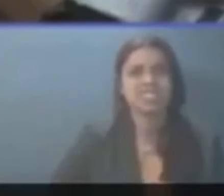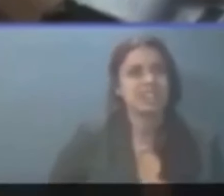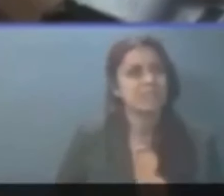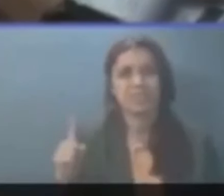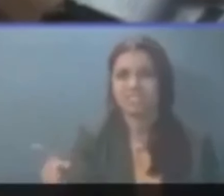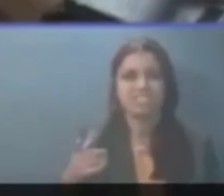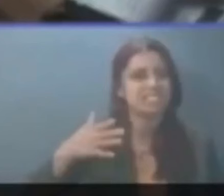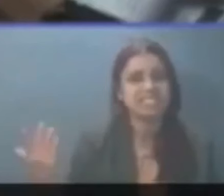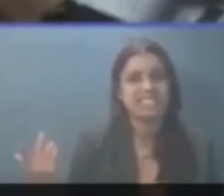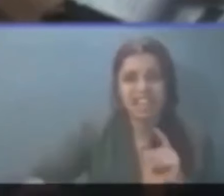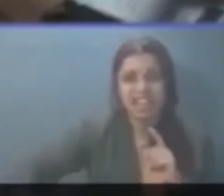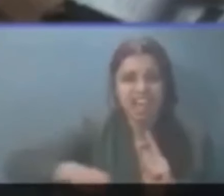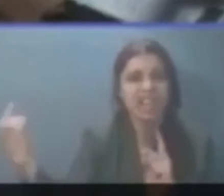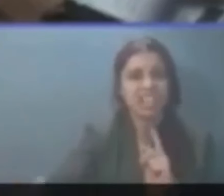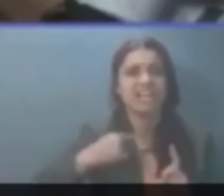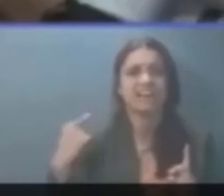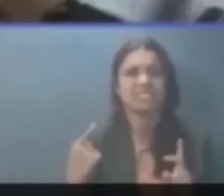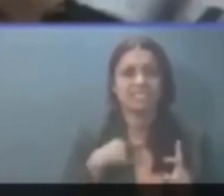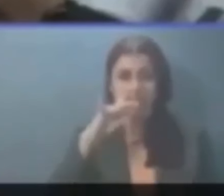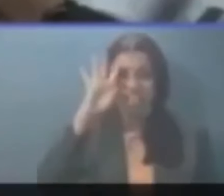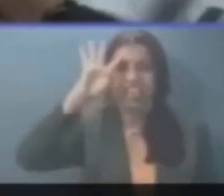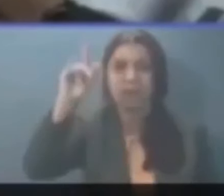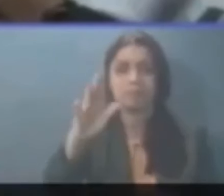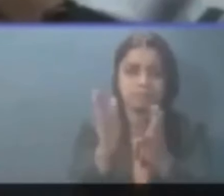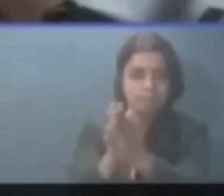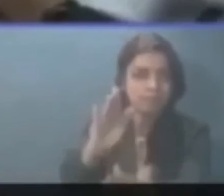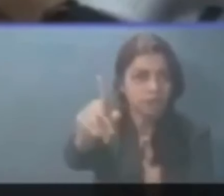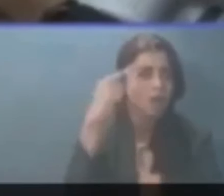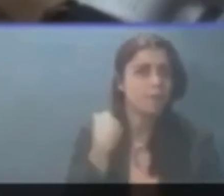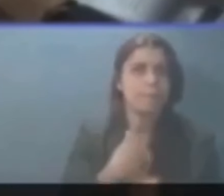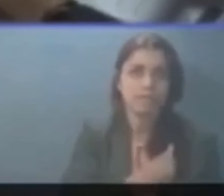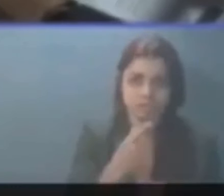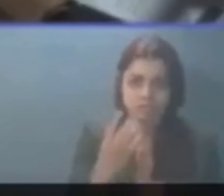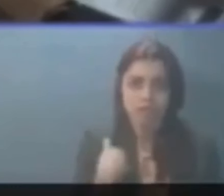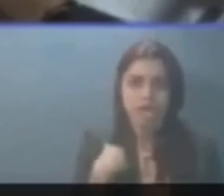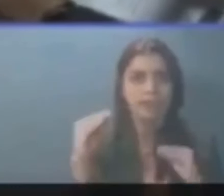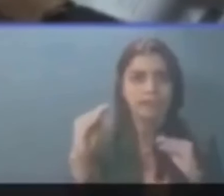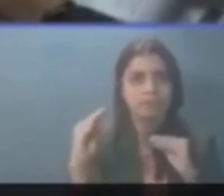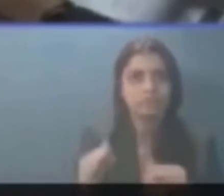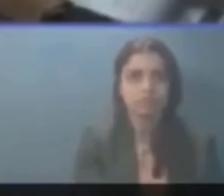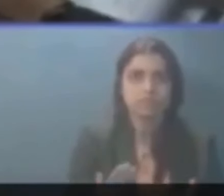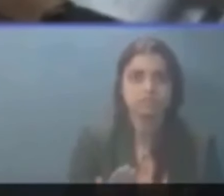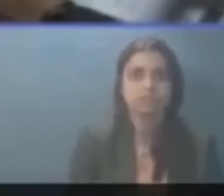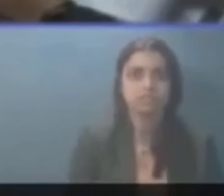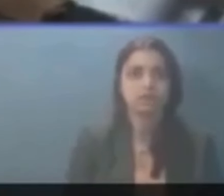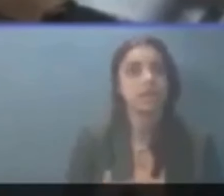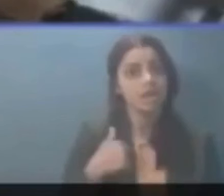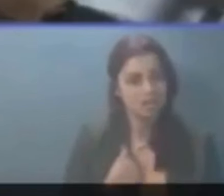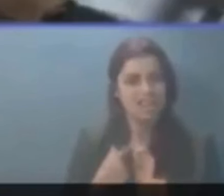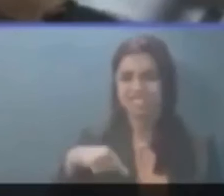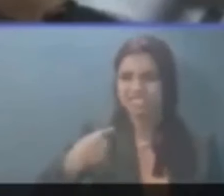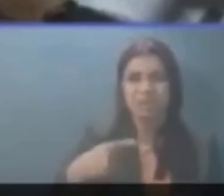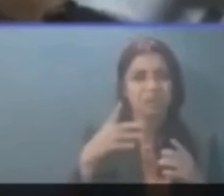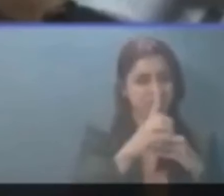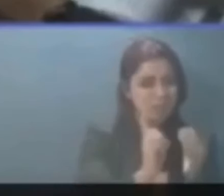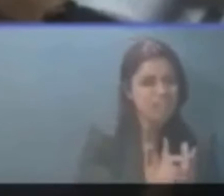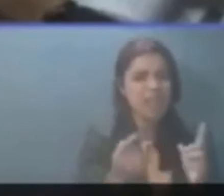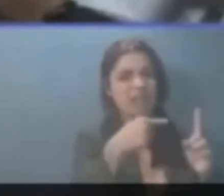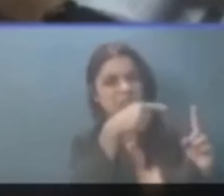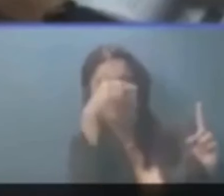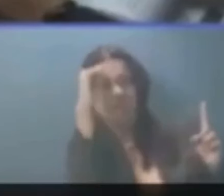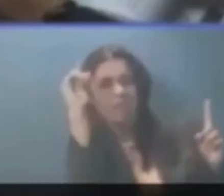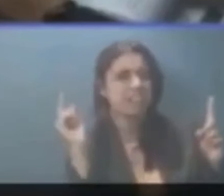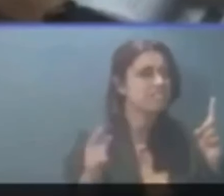las ofensas y las difamaciones. Y permítame, señor ministro, que estoy hablando. Y las difamaciones de las que somos constantemente